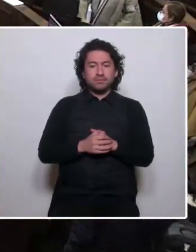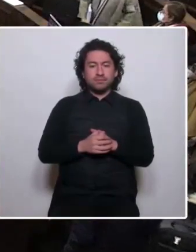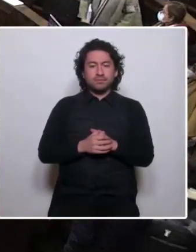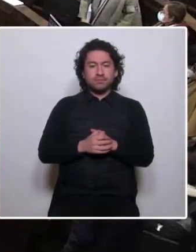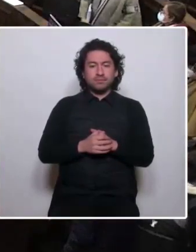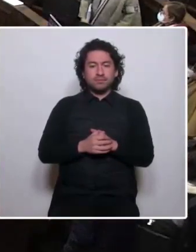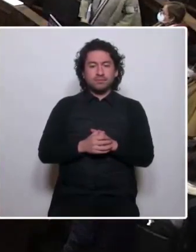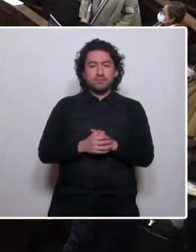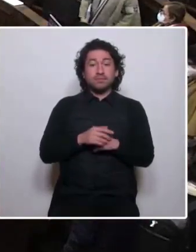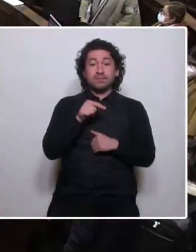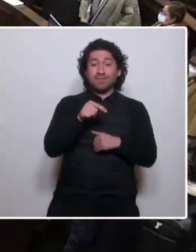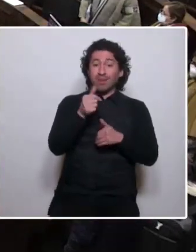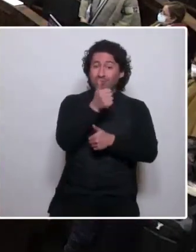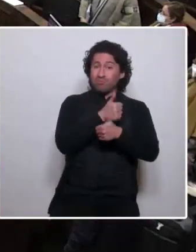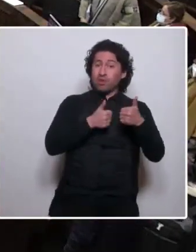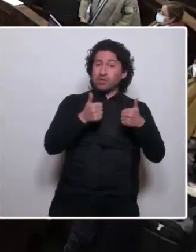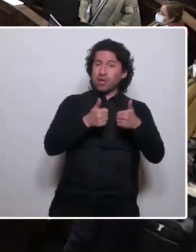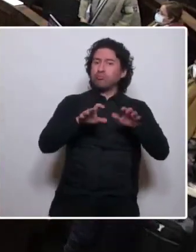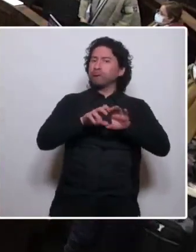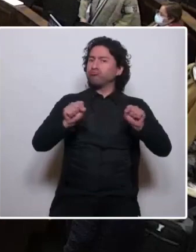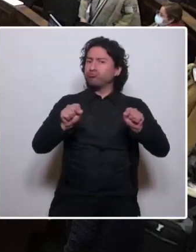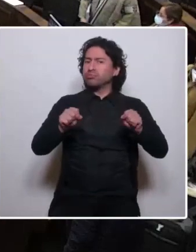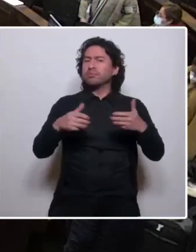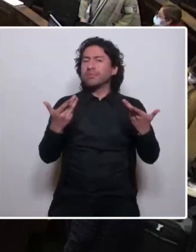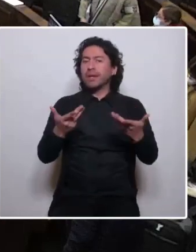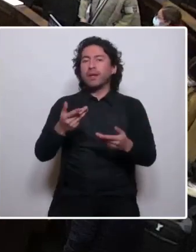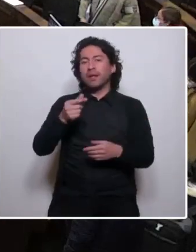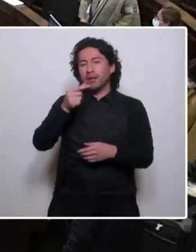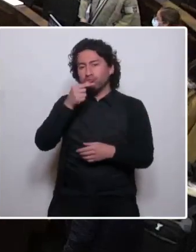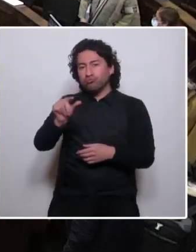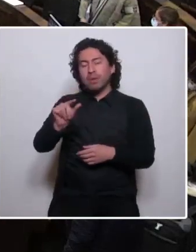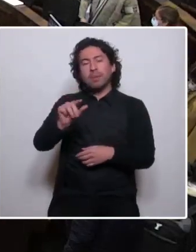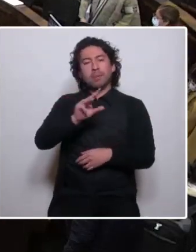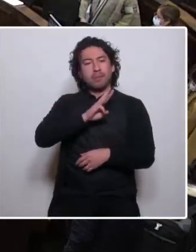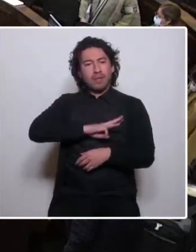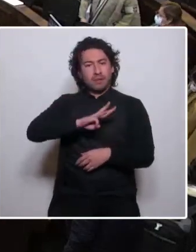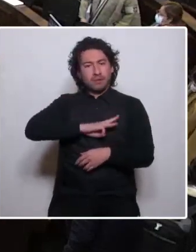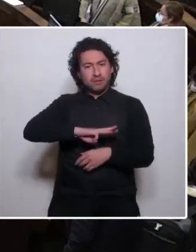La ampliación de la mesa debería quedar resuelta para el martes.